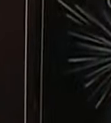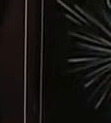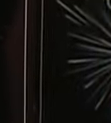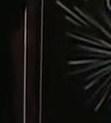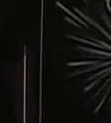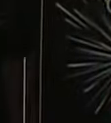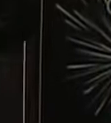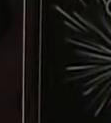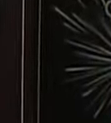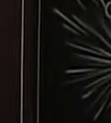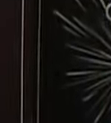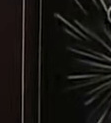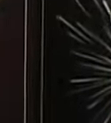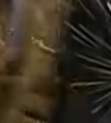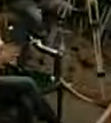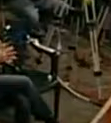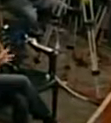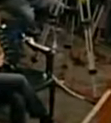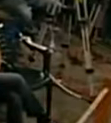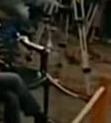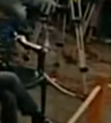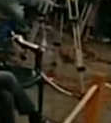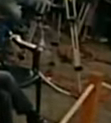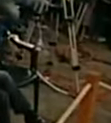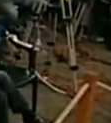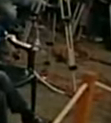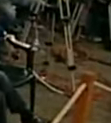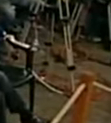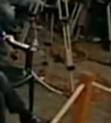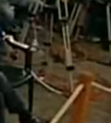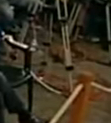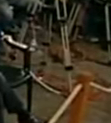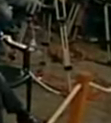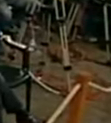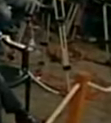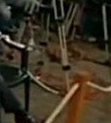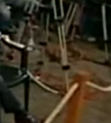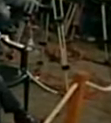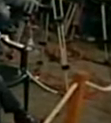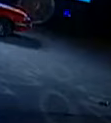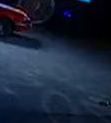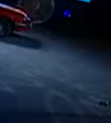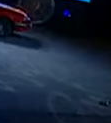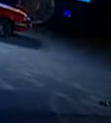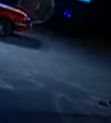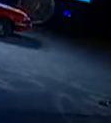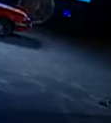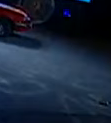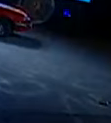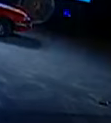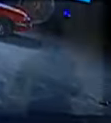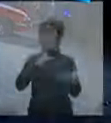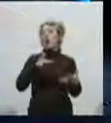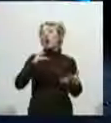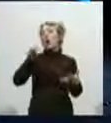tu colaboración esta noche. Nos vamos hasta el escenario donde continúa nuestro compañero Matías Alonso. Ella aprovechó que hoy es domingo, se fue de casa y